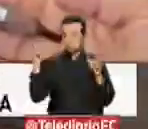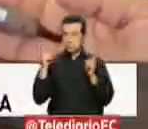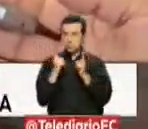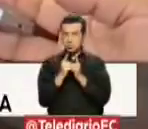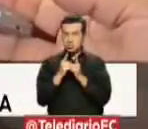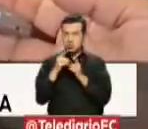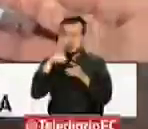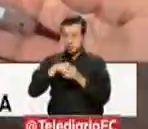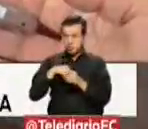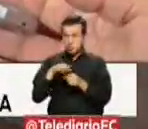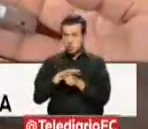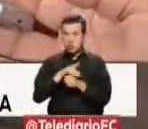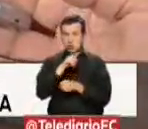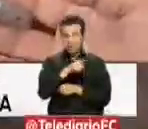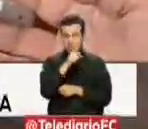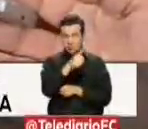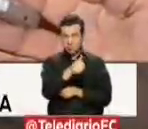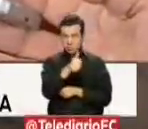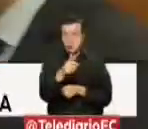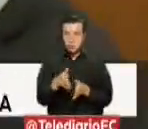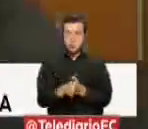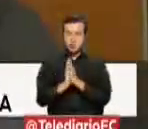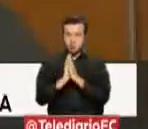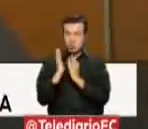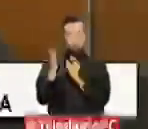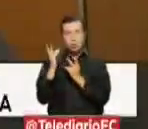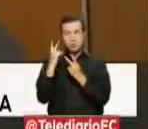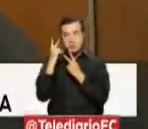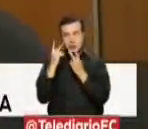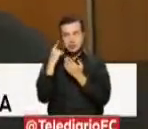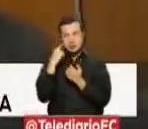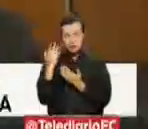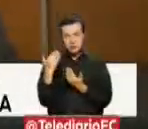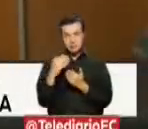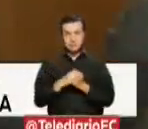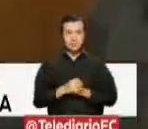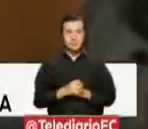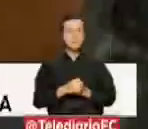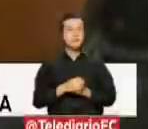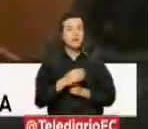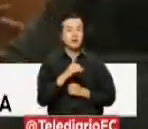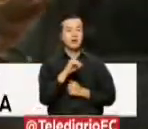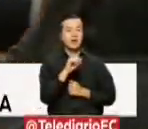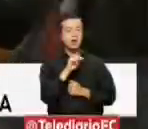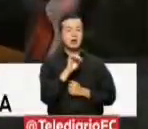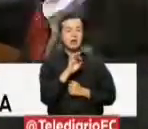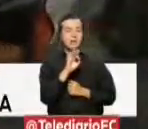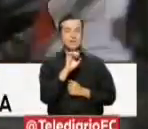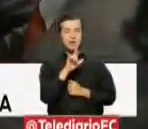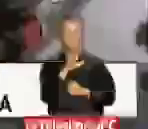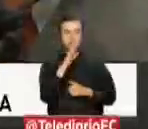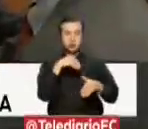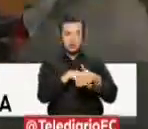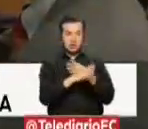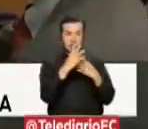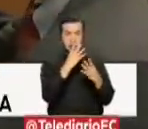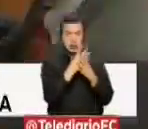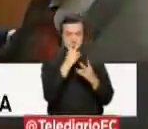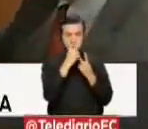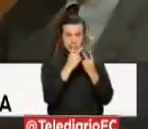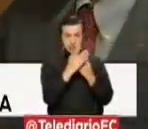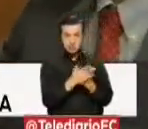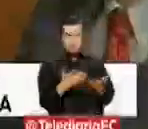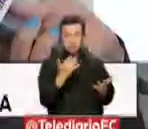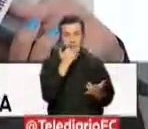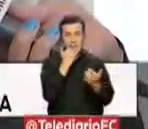la audiencia. Ella solicitó una visita en la audiencia. Para la defensa de Balda, la visita a Diana Falcón en el centro de confianza podría ser considerado